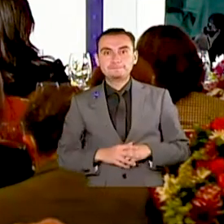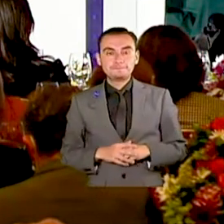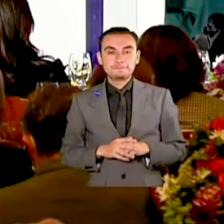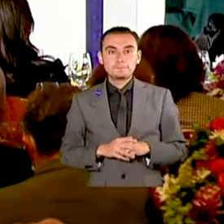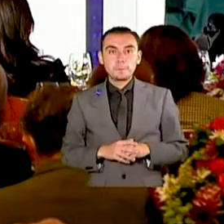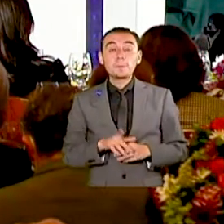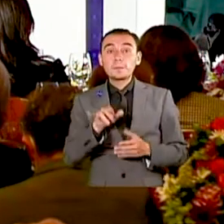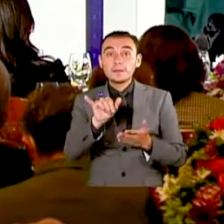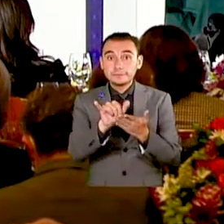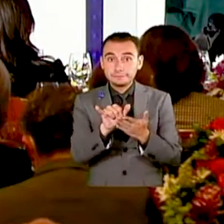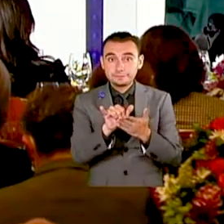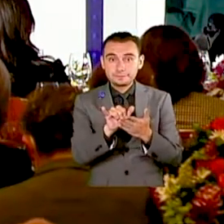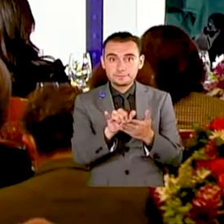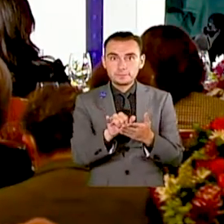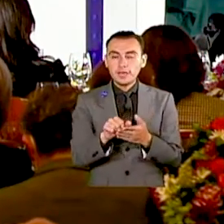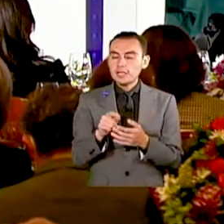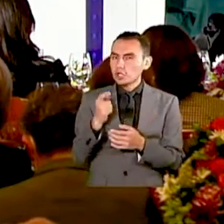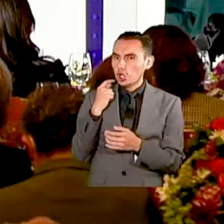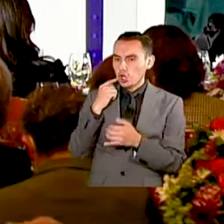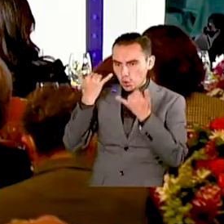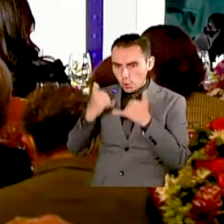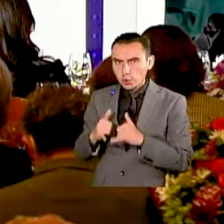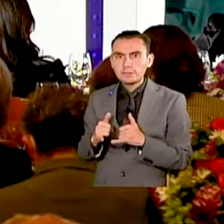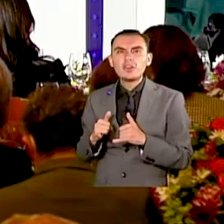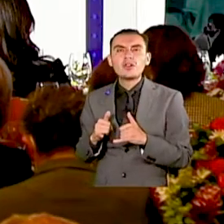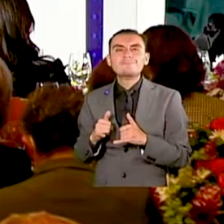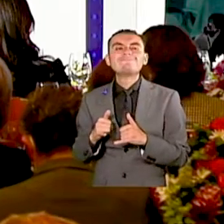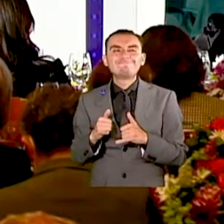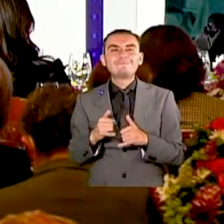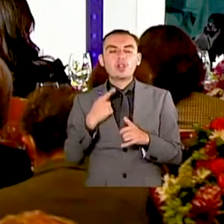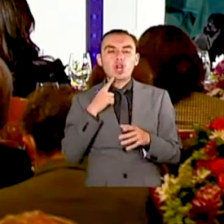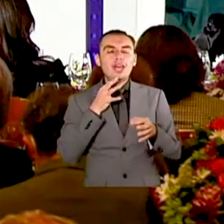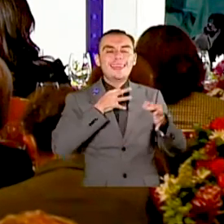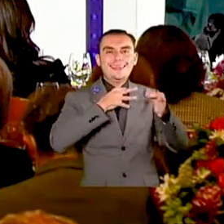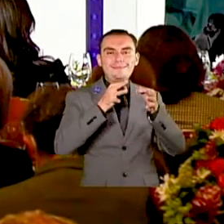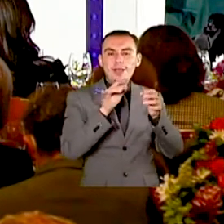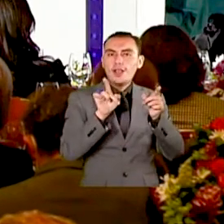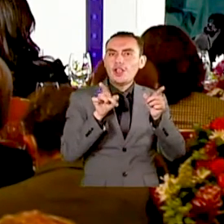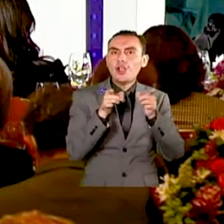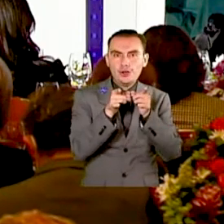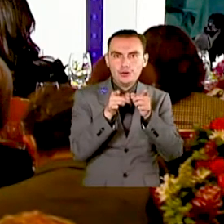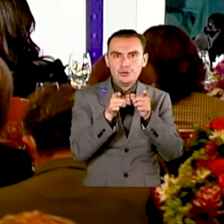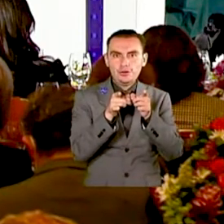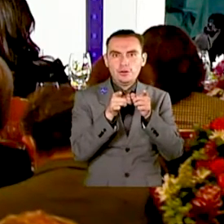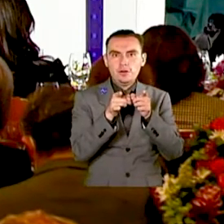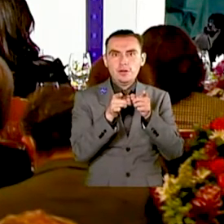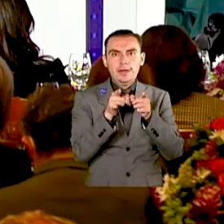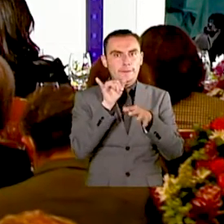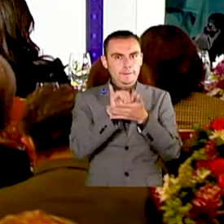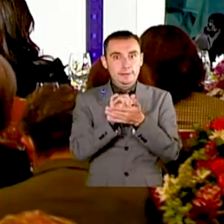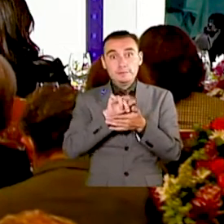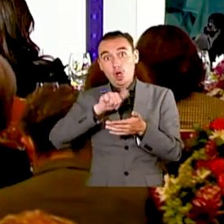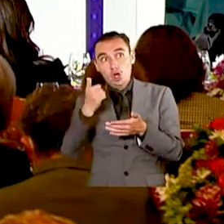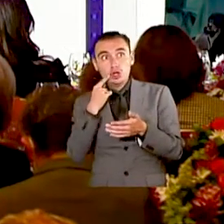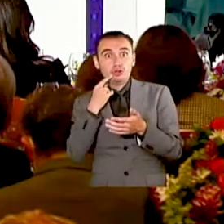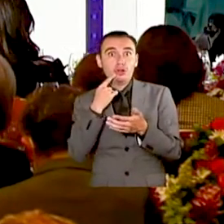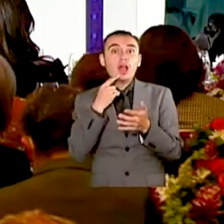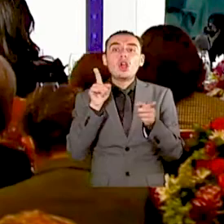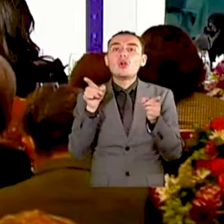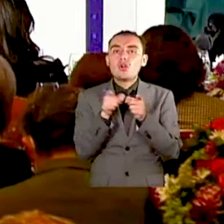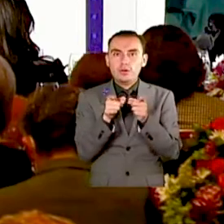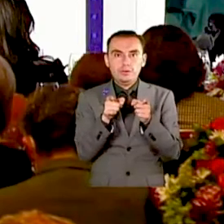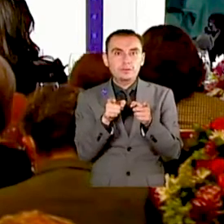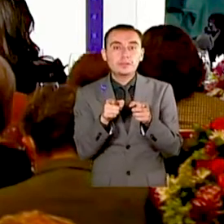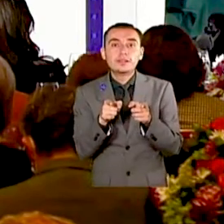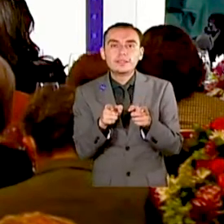resultados. Por eso, el último punto era la necesidad de que explicáramos brevemente, como lo hemos hecho en todos los otros paneles,